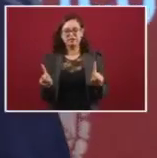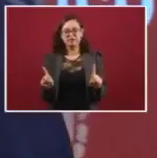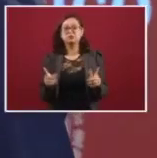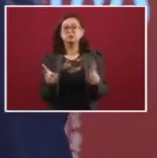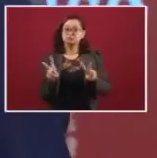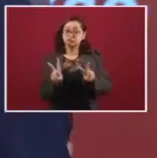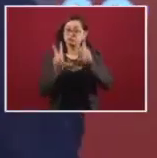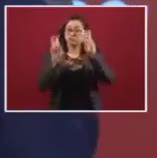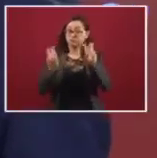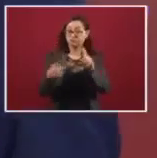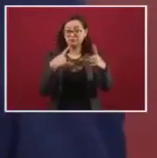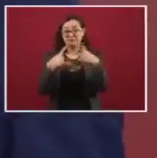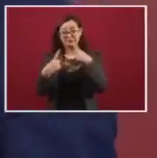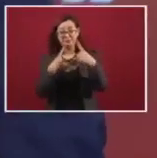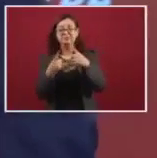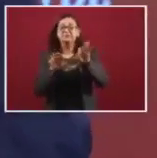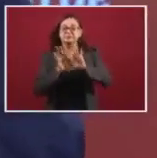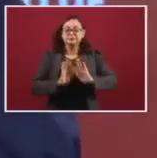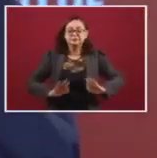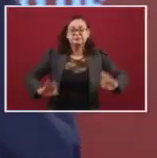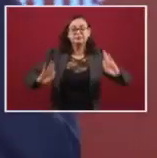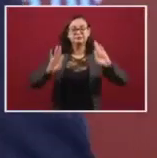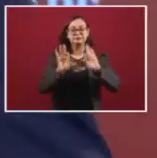importante, es un debate